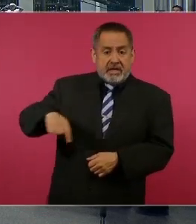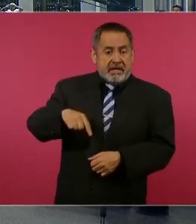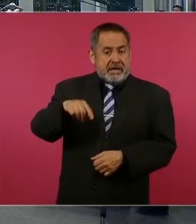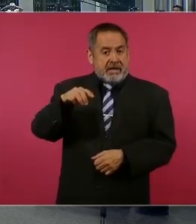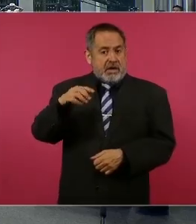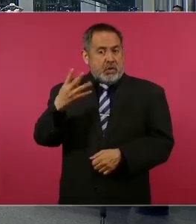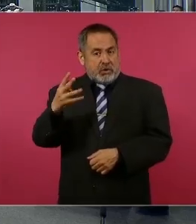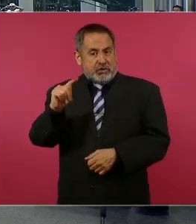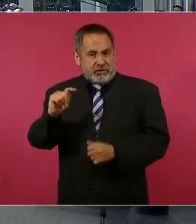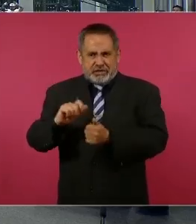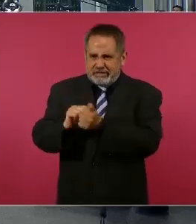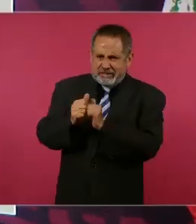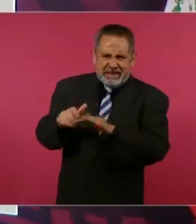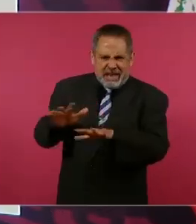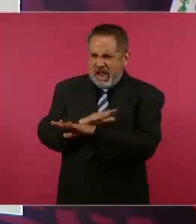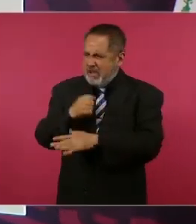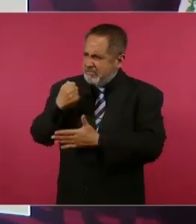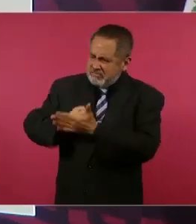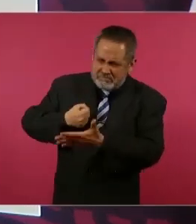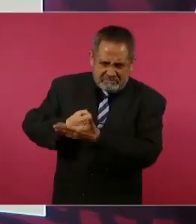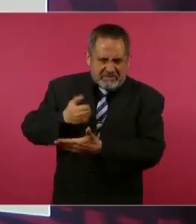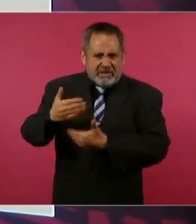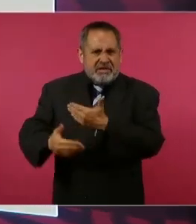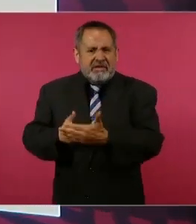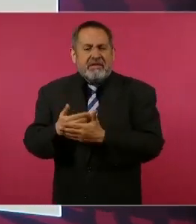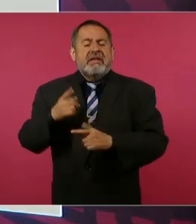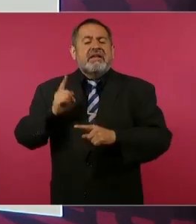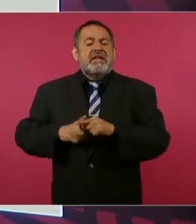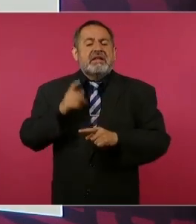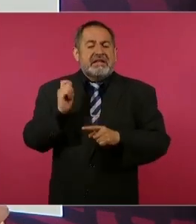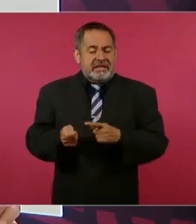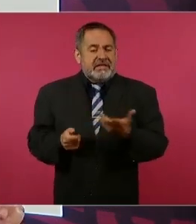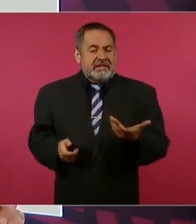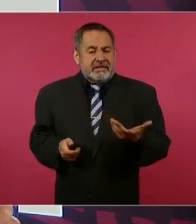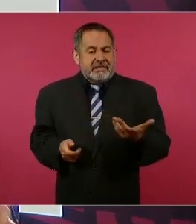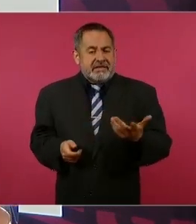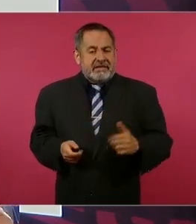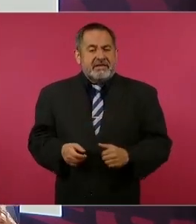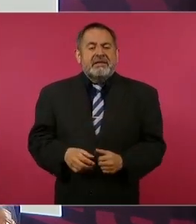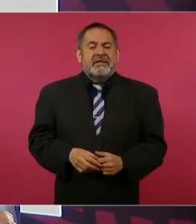transformación significa también